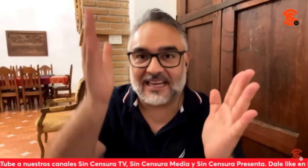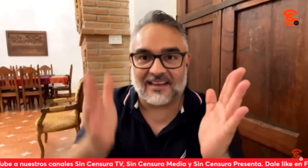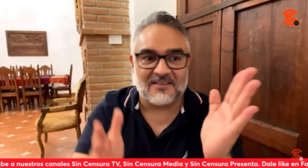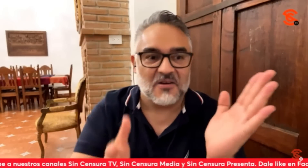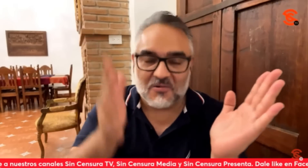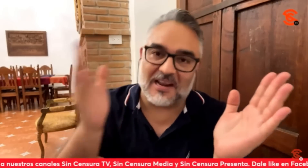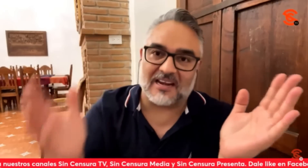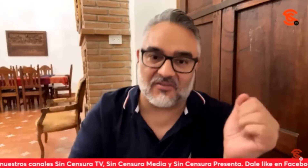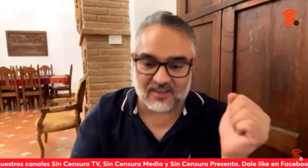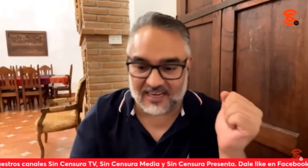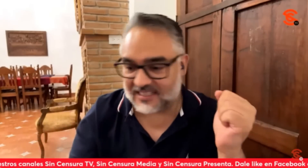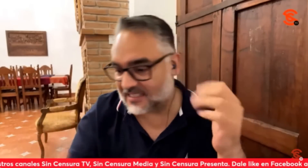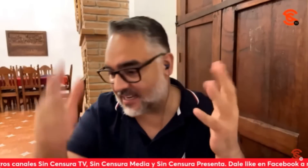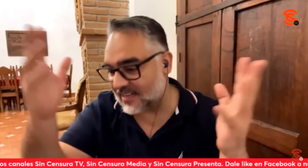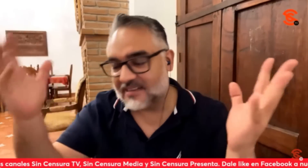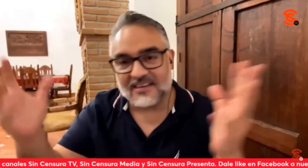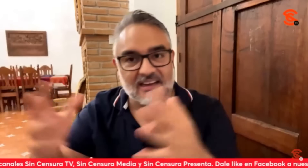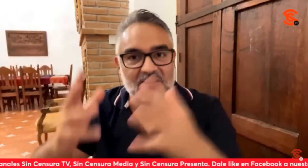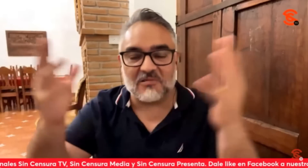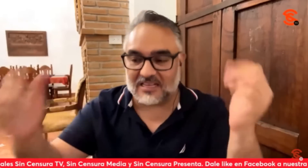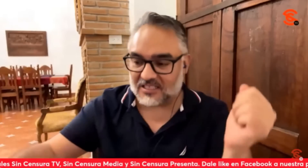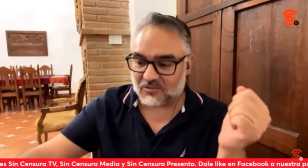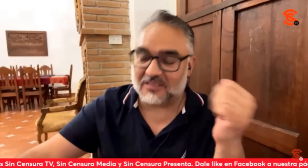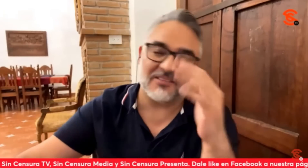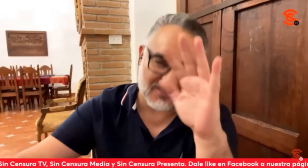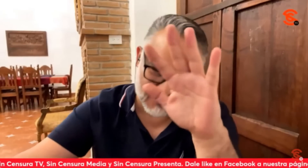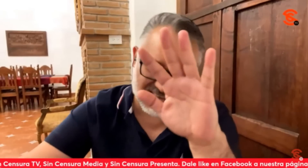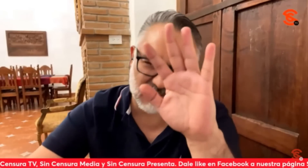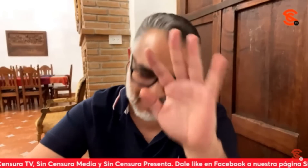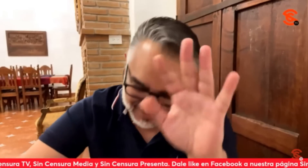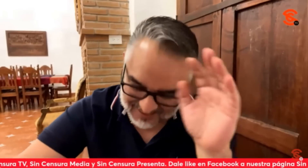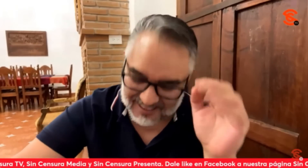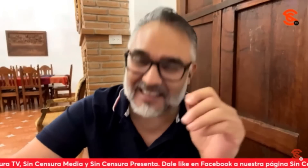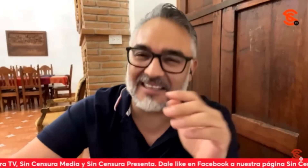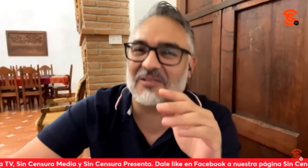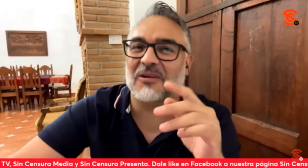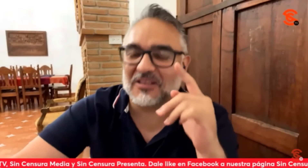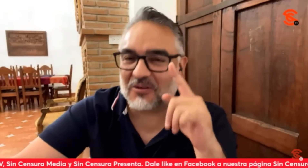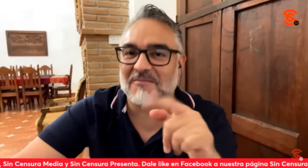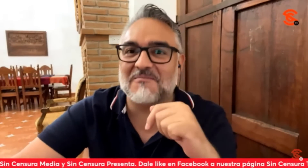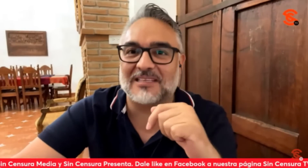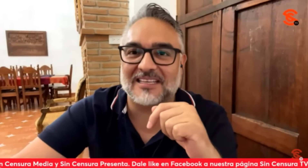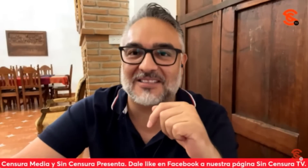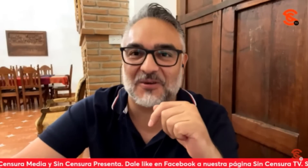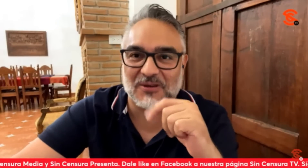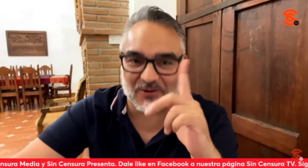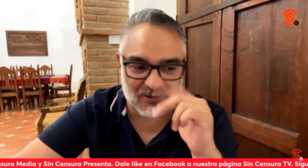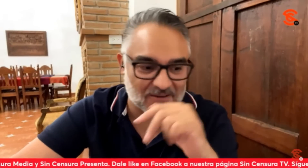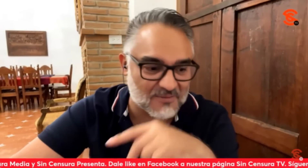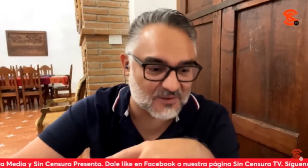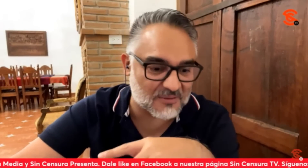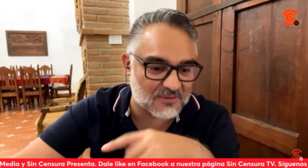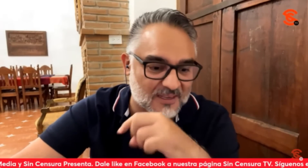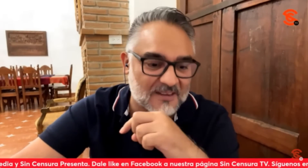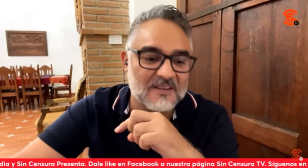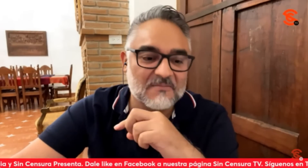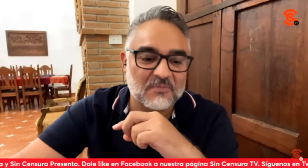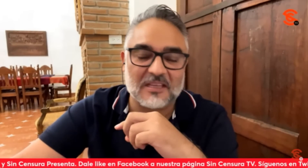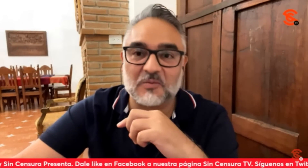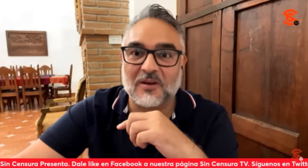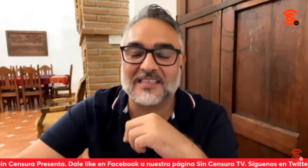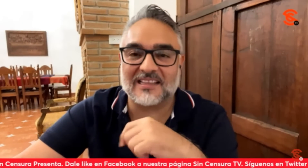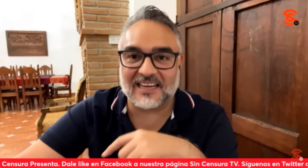una guía, una referencia, alguna situación. No, espérense tantito, que eso también va a ser histórico lo que vamos a